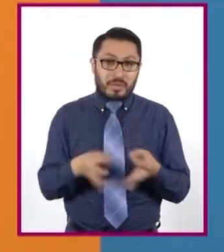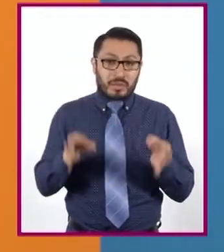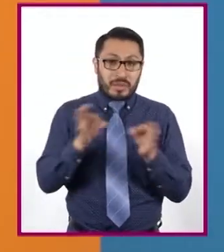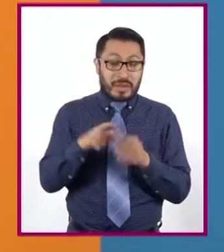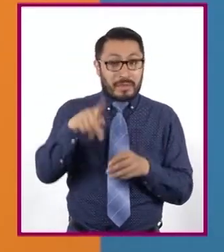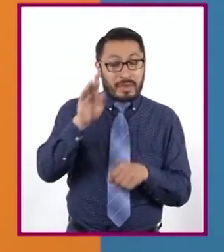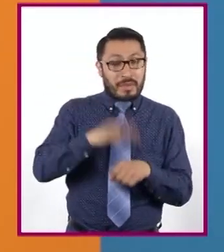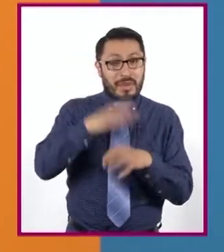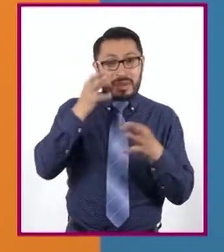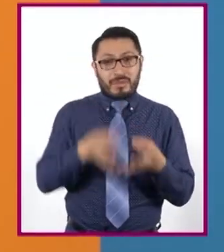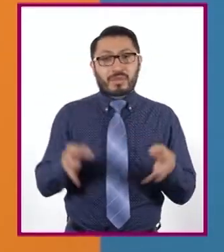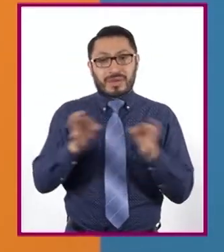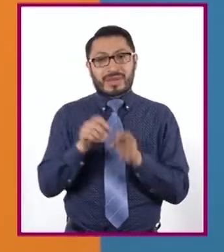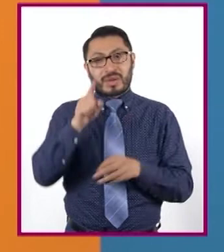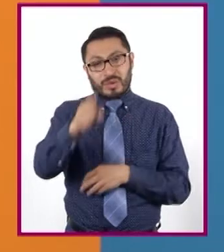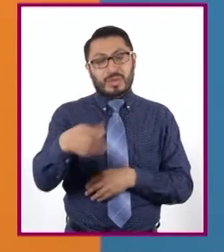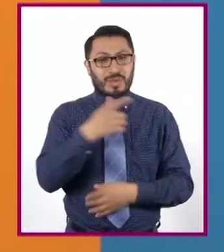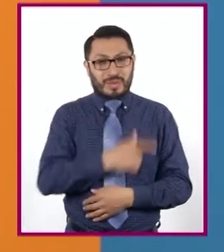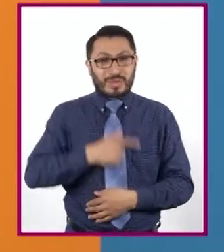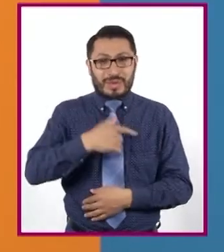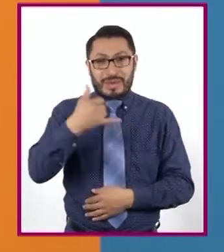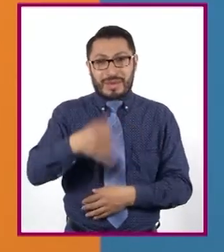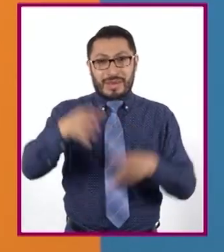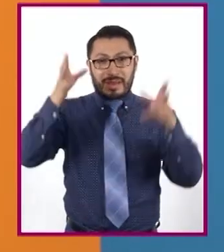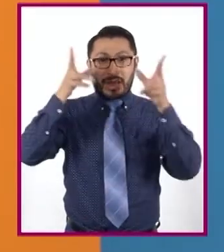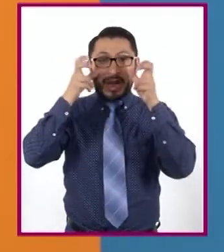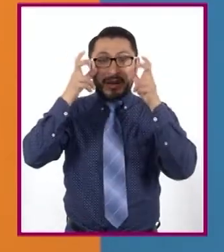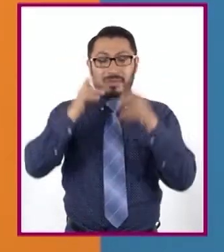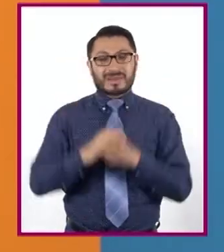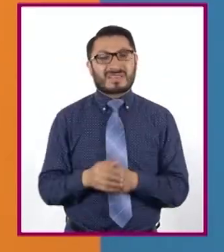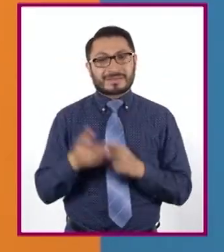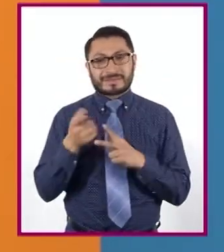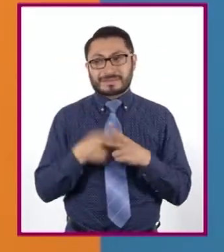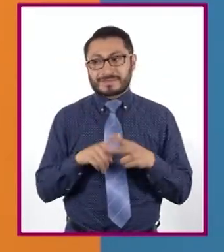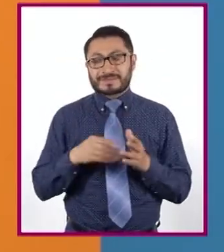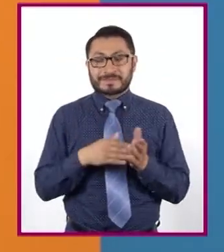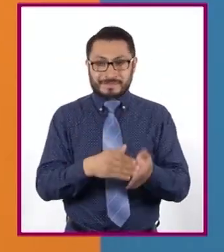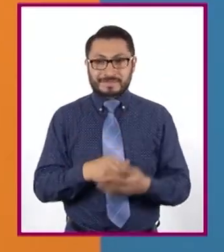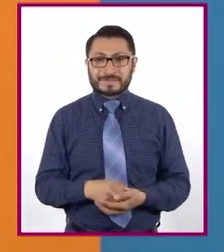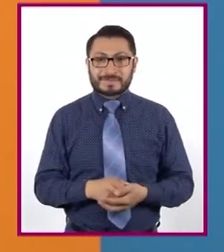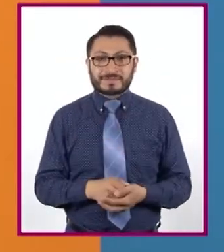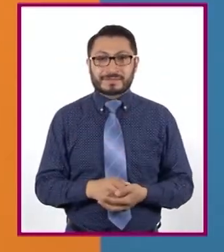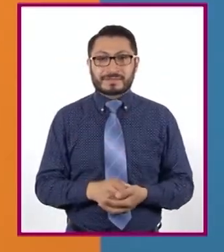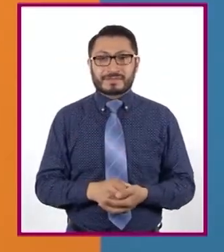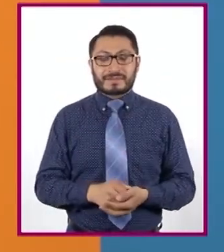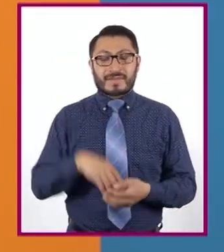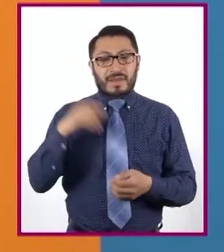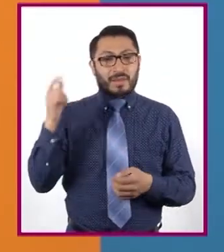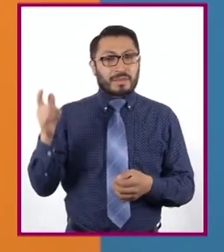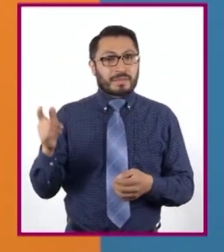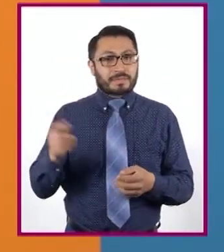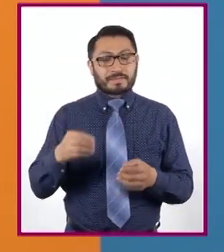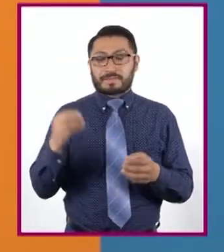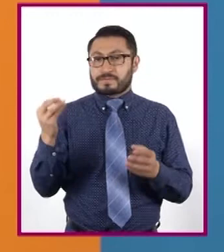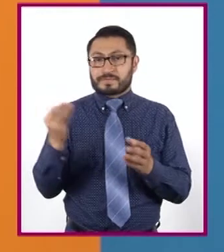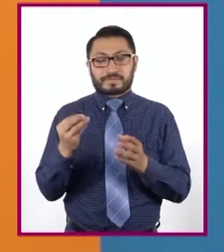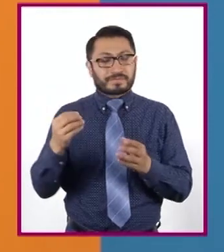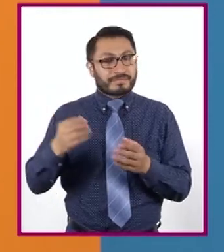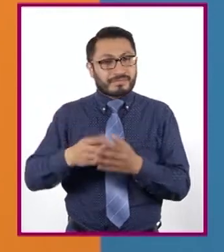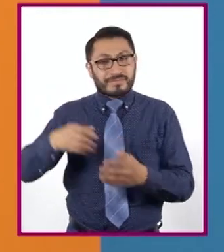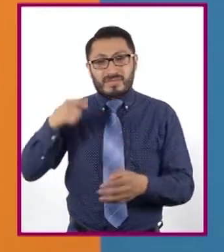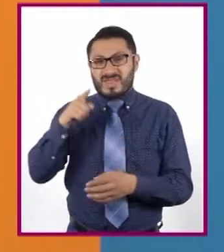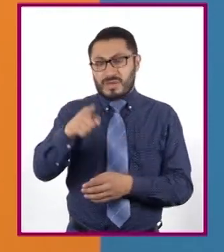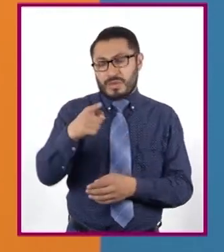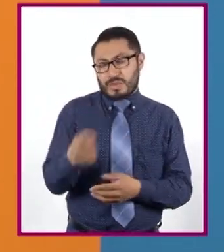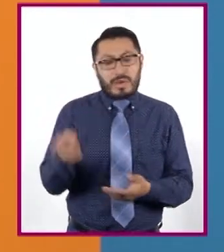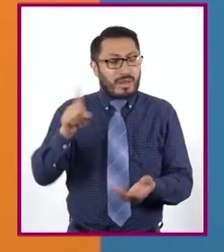aprendan. ¡Comencemos! A lo largo de su formación, en especial en la asignatura Formación Cívica